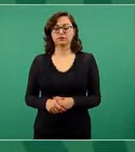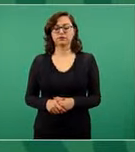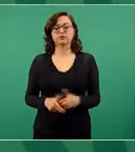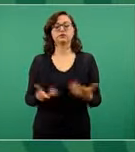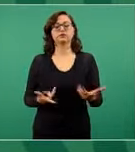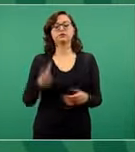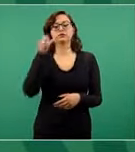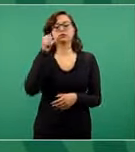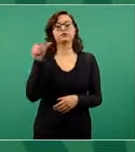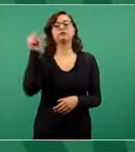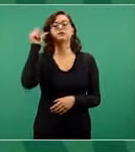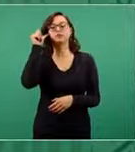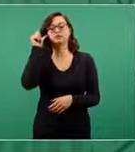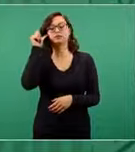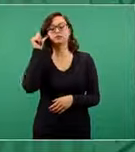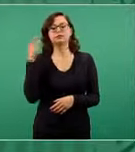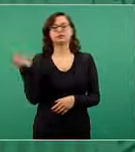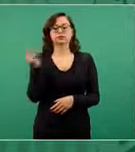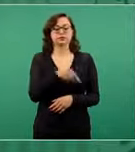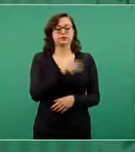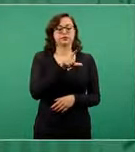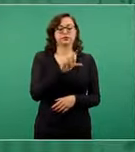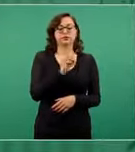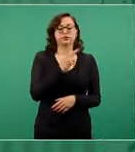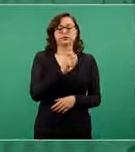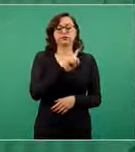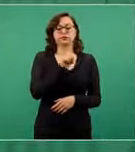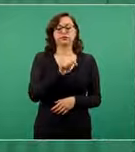López Dóriga a Aguilar Camín.